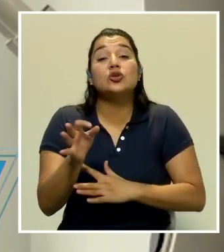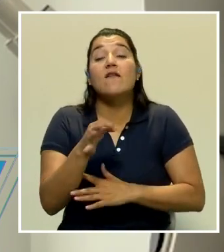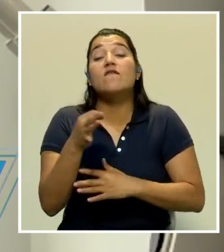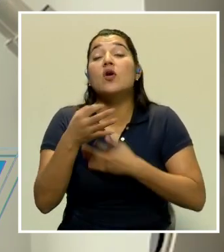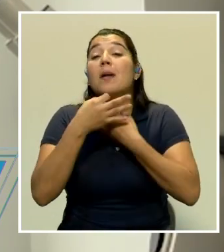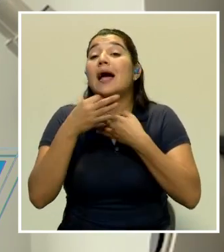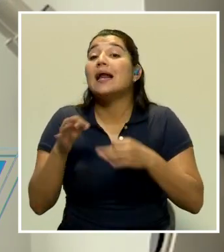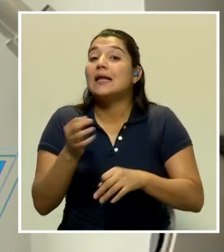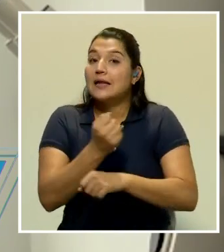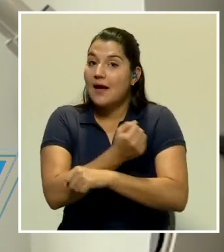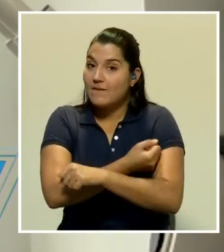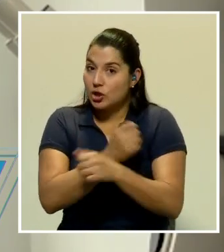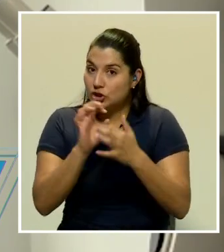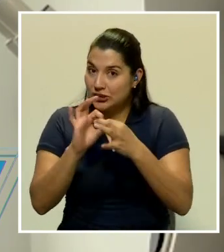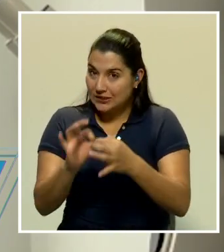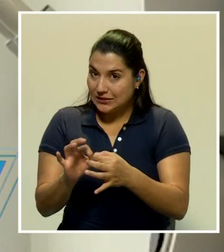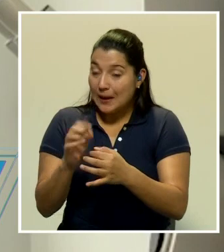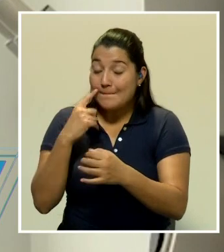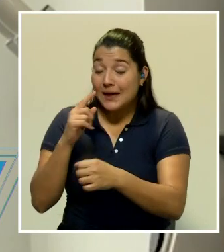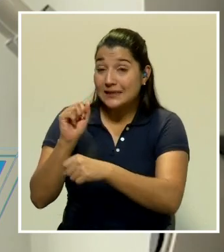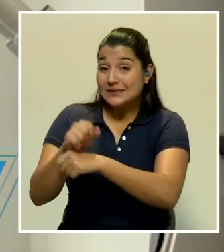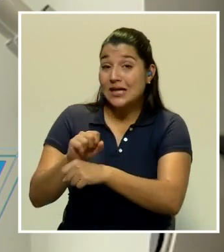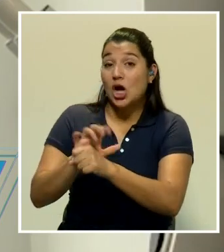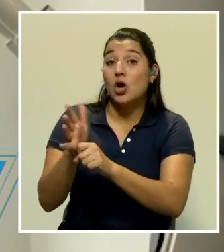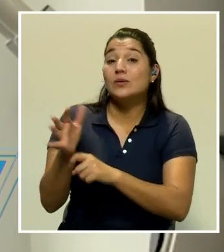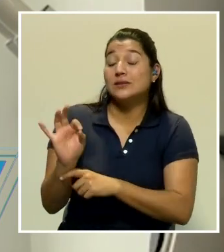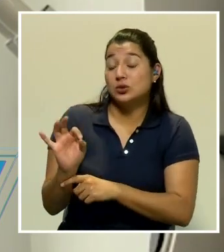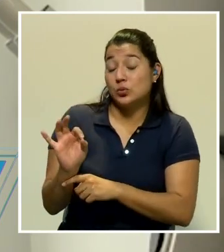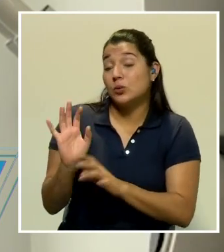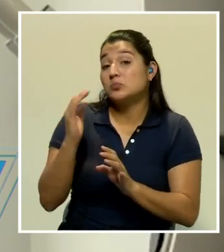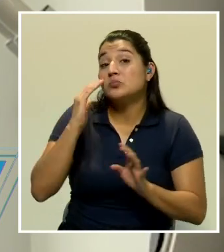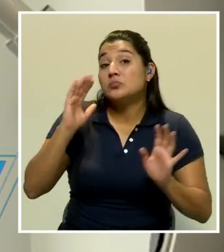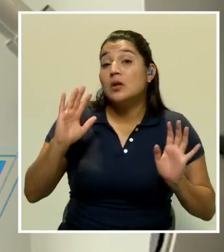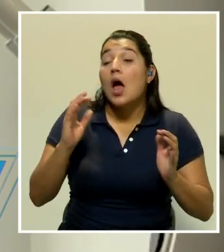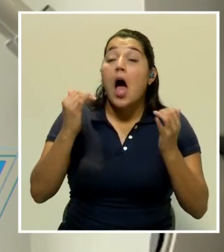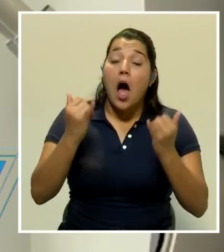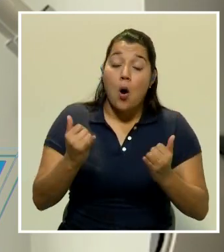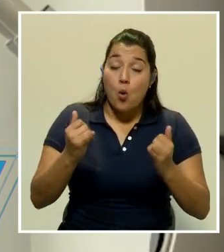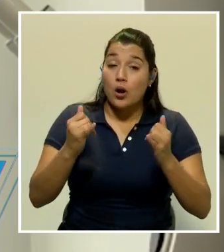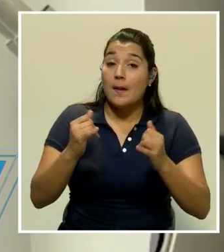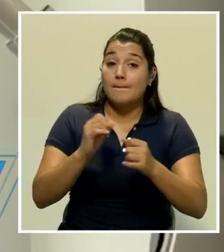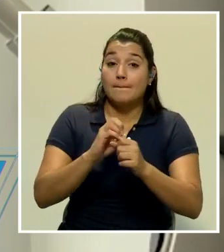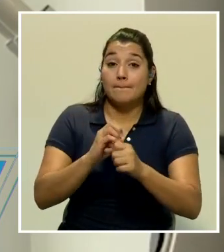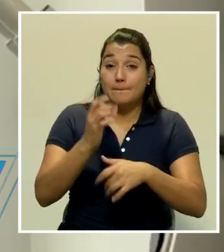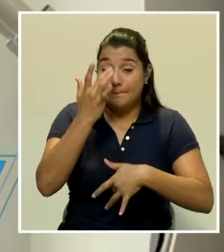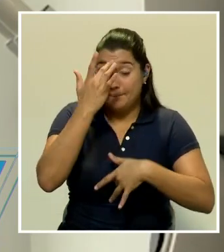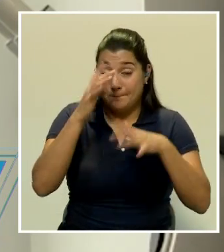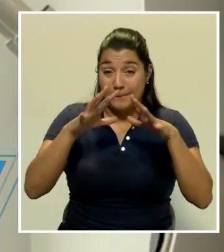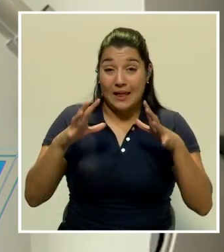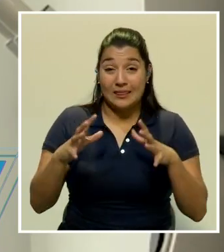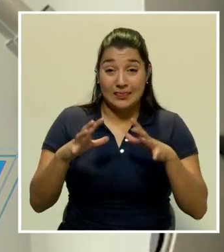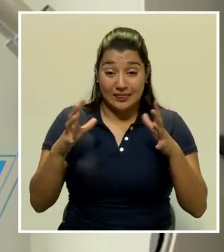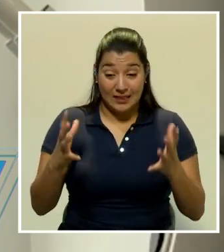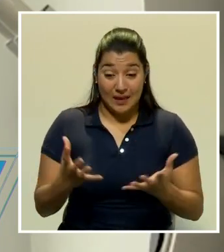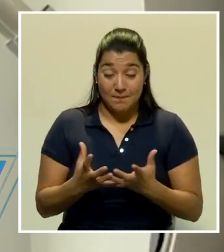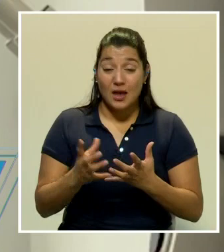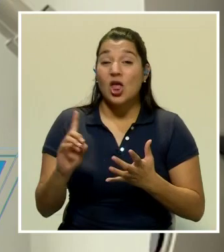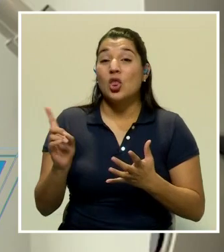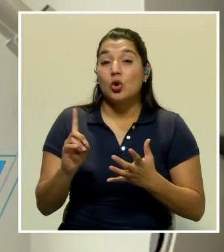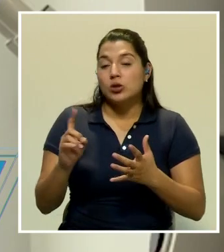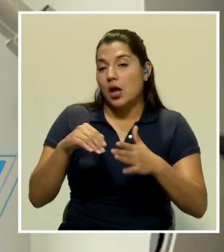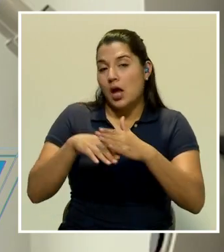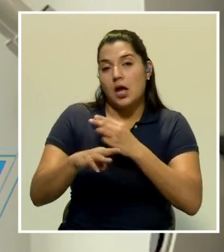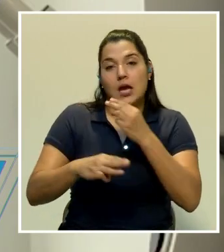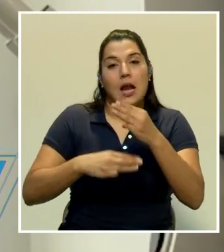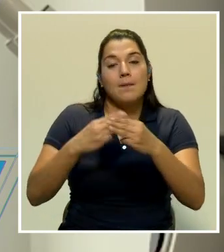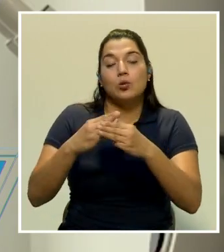Yo diría como cientista que es muy claro que la pandemia es global y la vacuna también